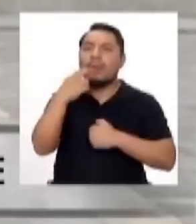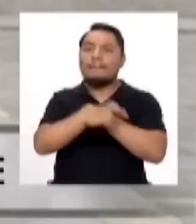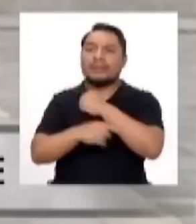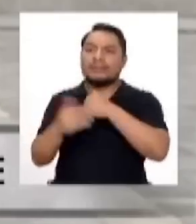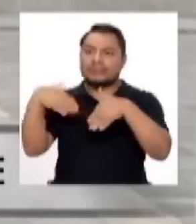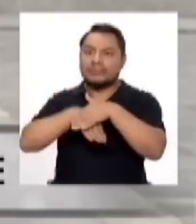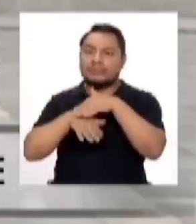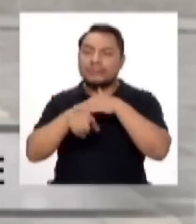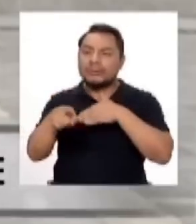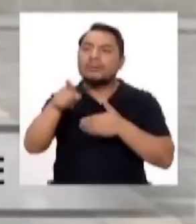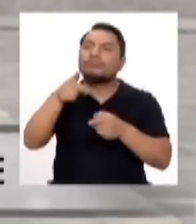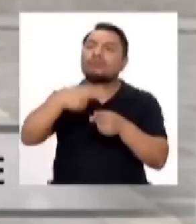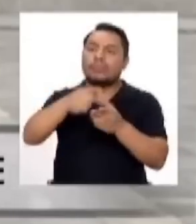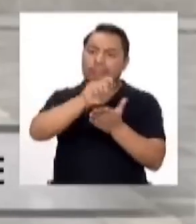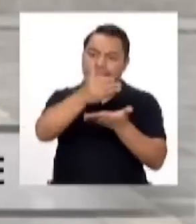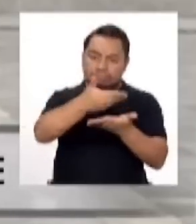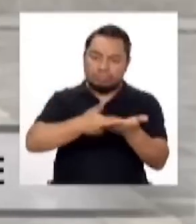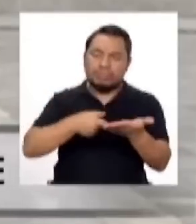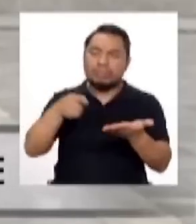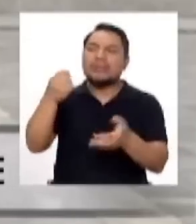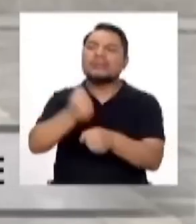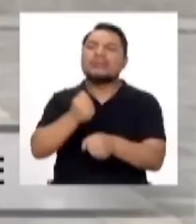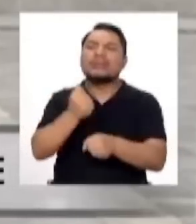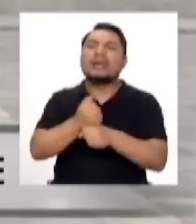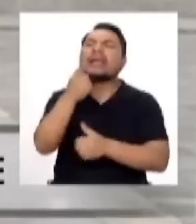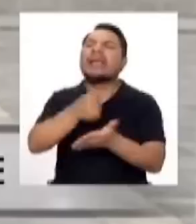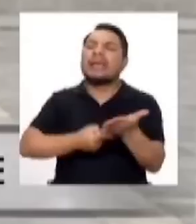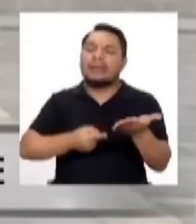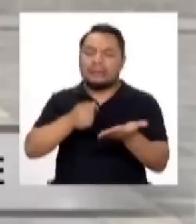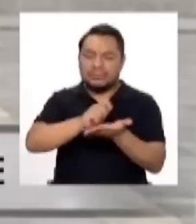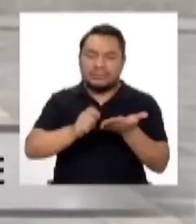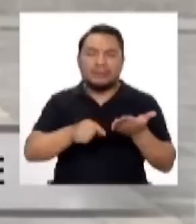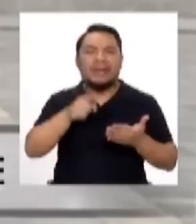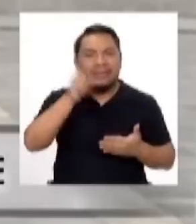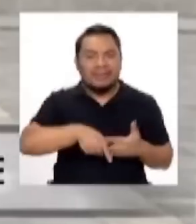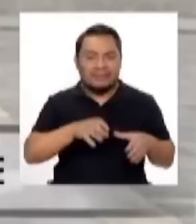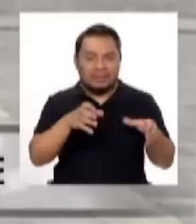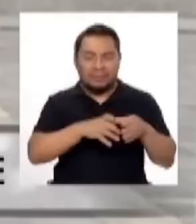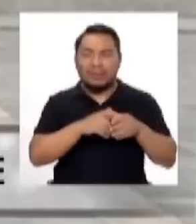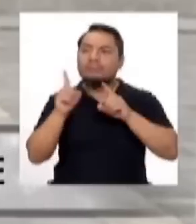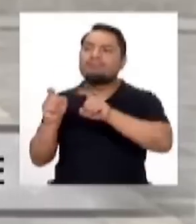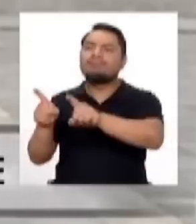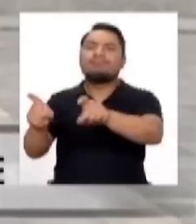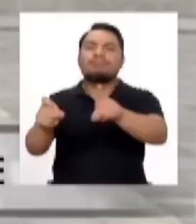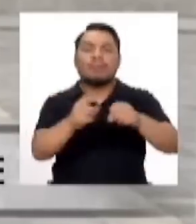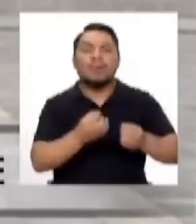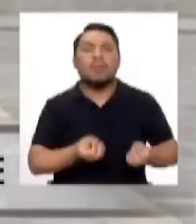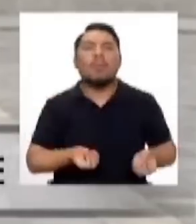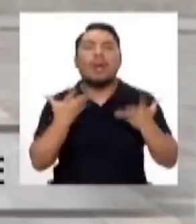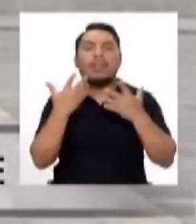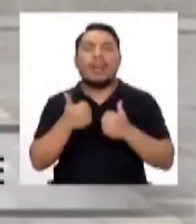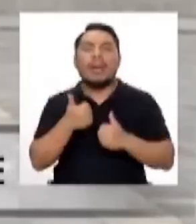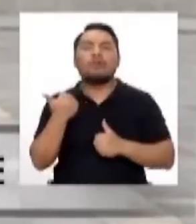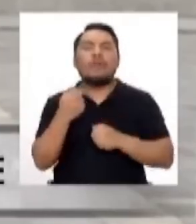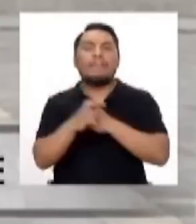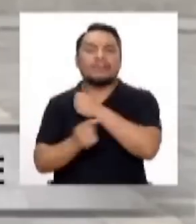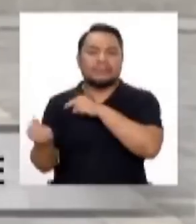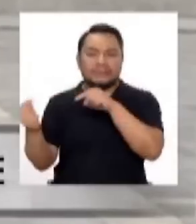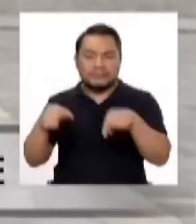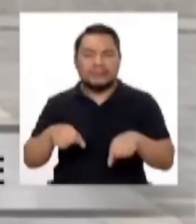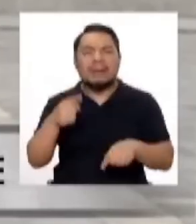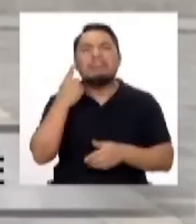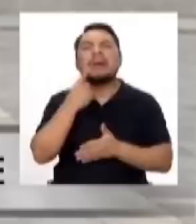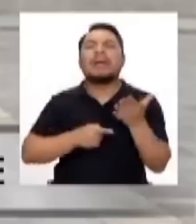tipo de censo nacional para saber cuántos extranjeros tenemos y a qué se dedican, respetando los